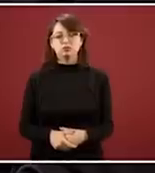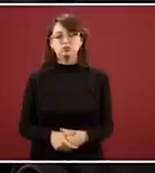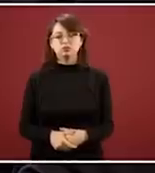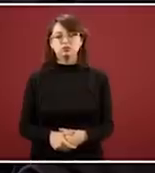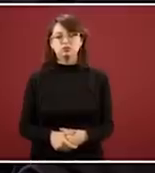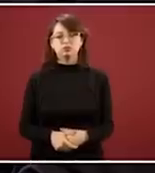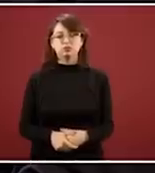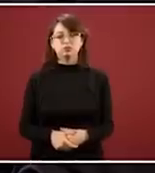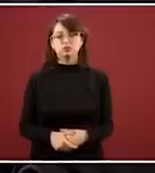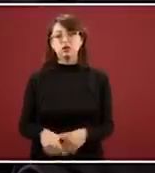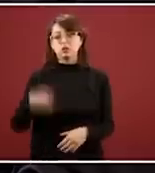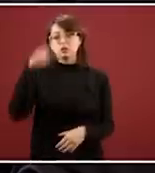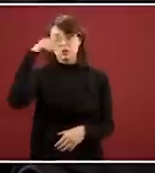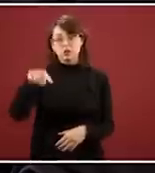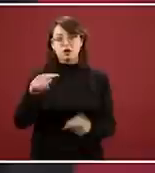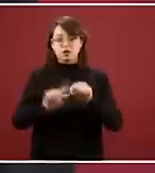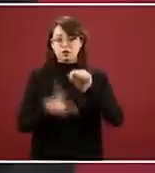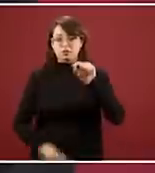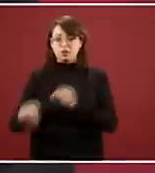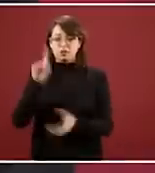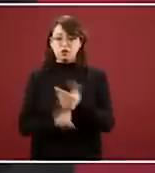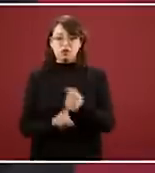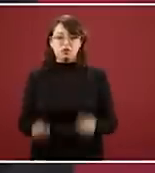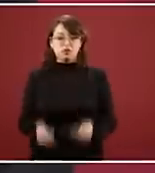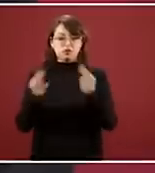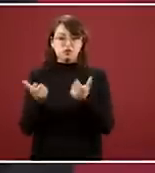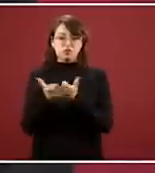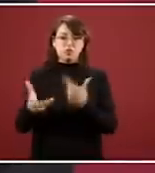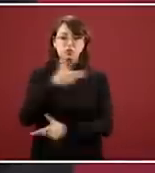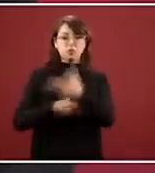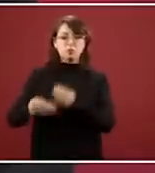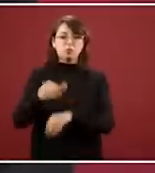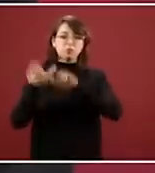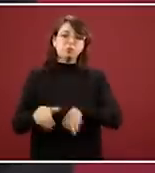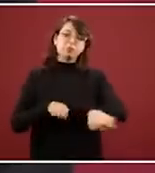para reactivar la economía nacional y crear empleos.